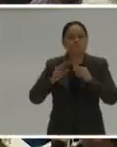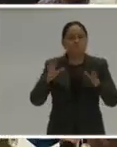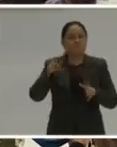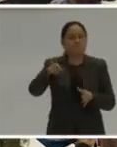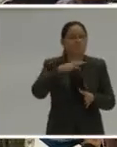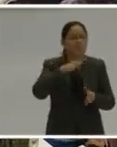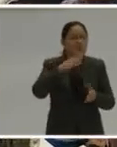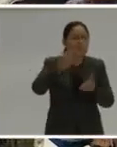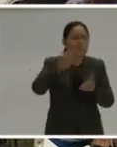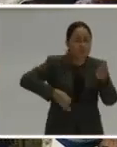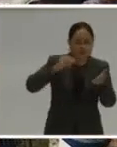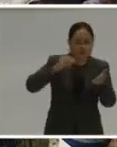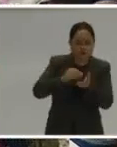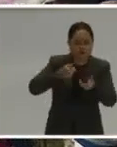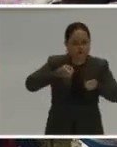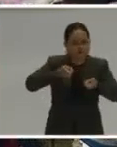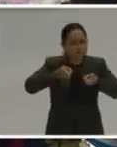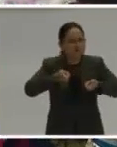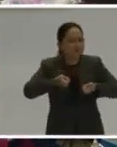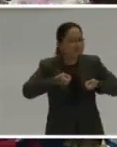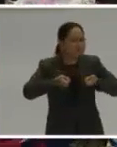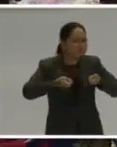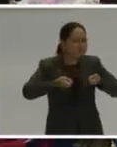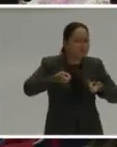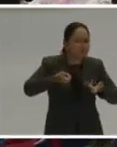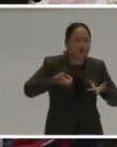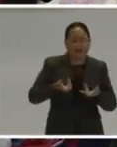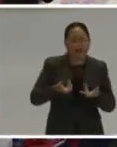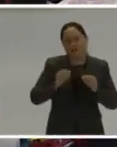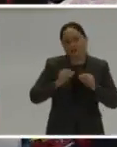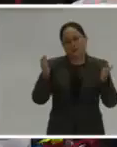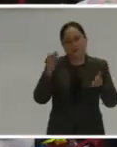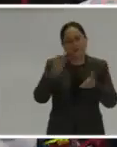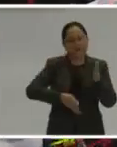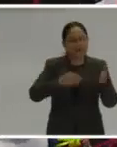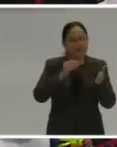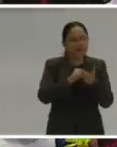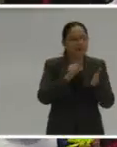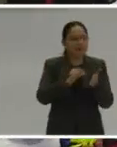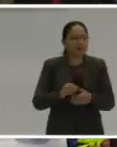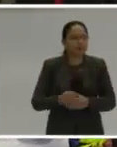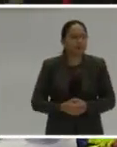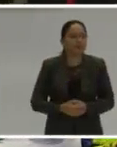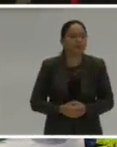vende a las promesas, pues, ¿verdad?